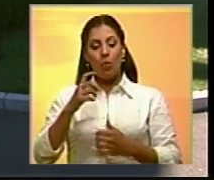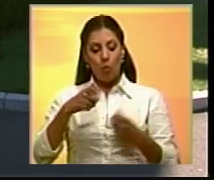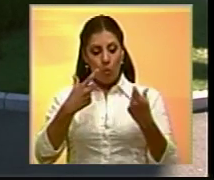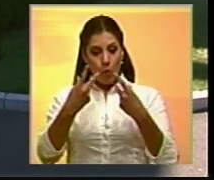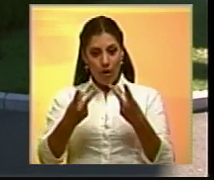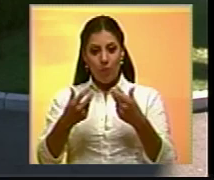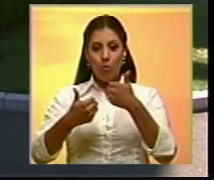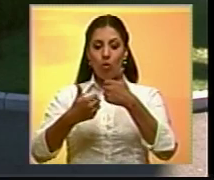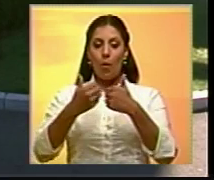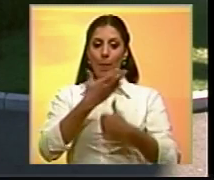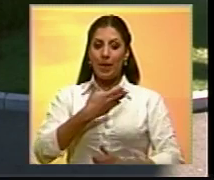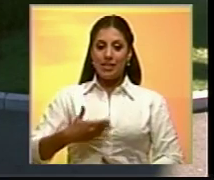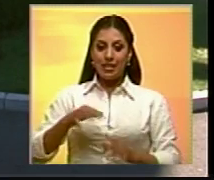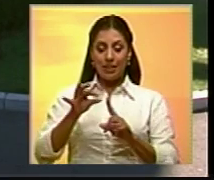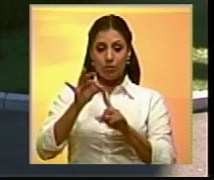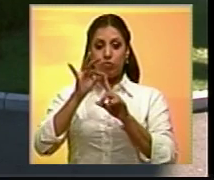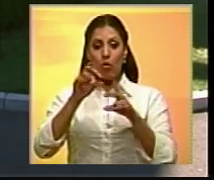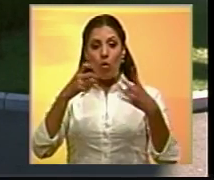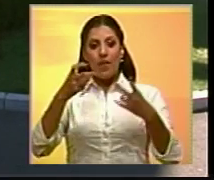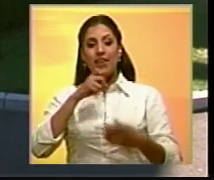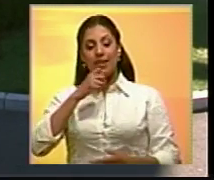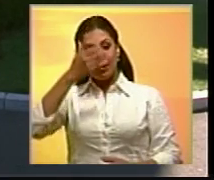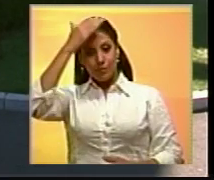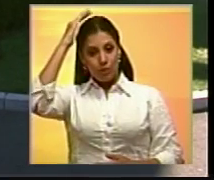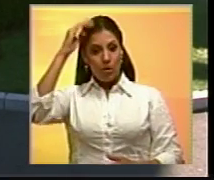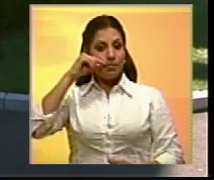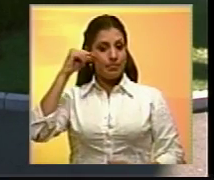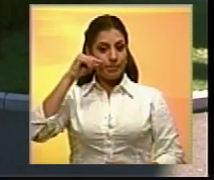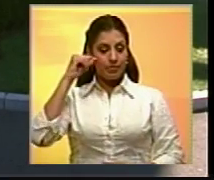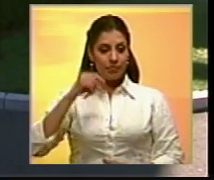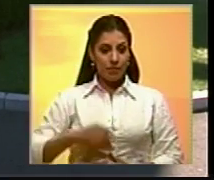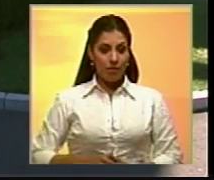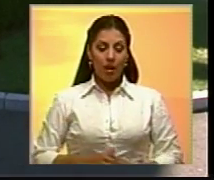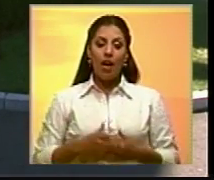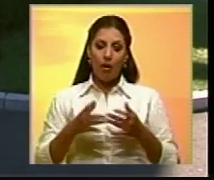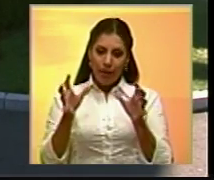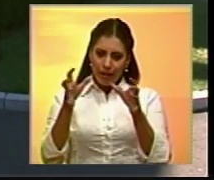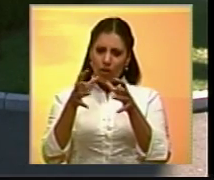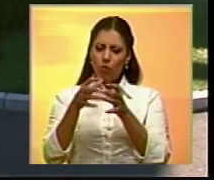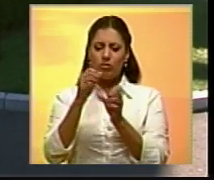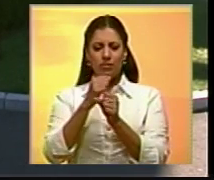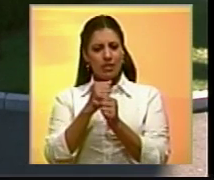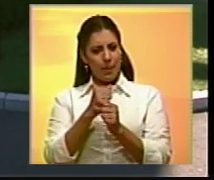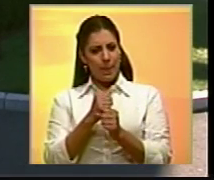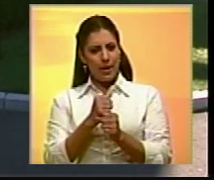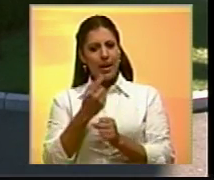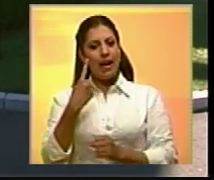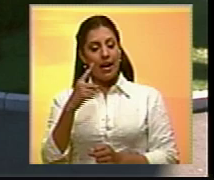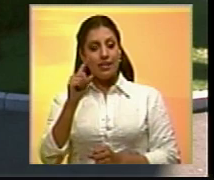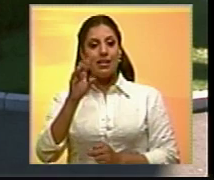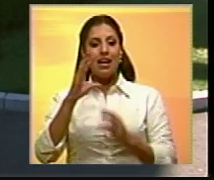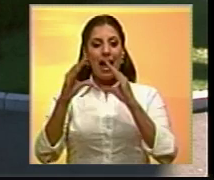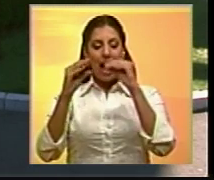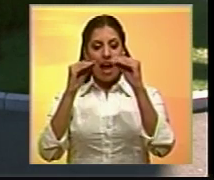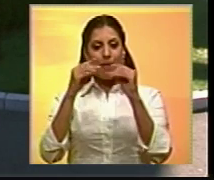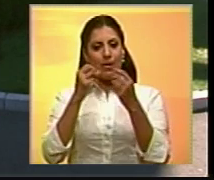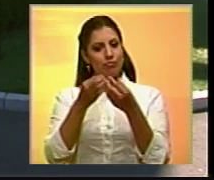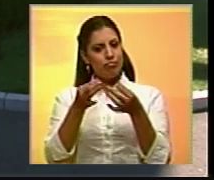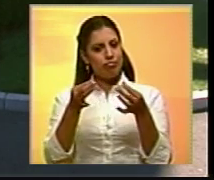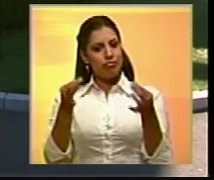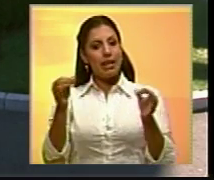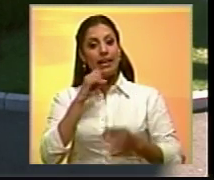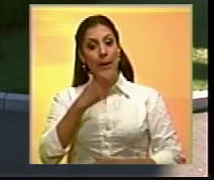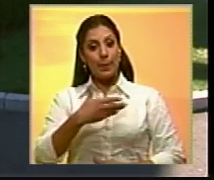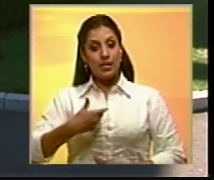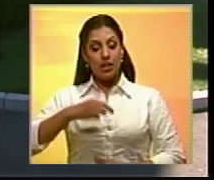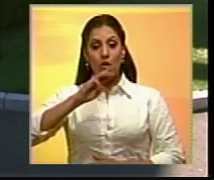candidato ya presidente electo norteamericano Donald Trump. En esa reunión se esperaría que haya pues una conversación muy cordial. El